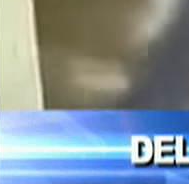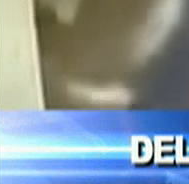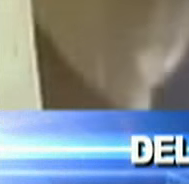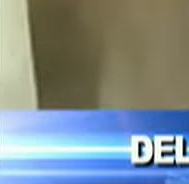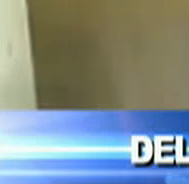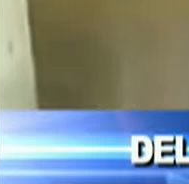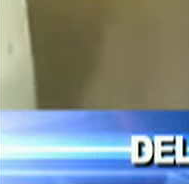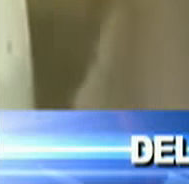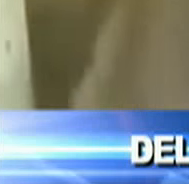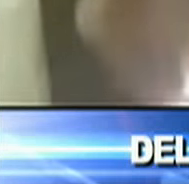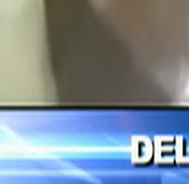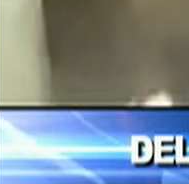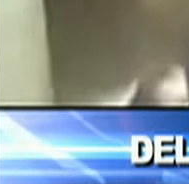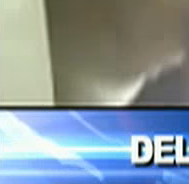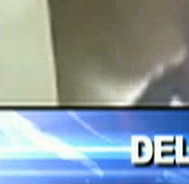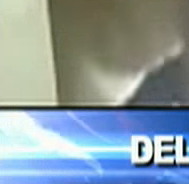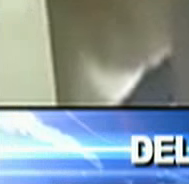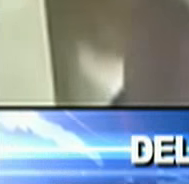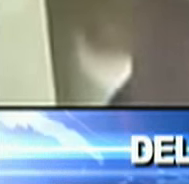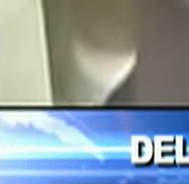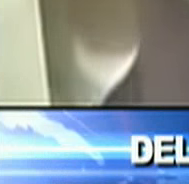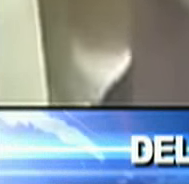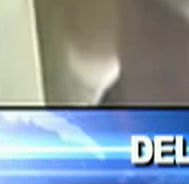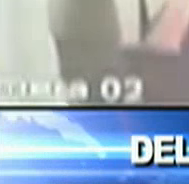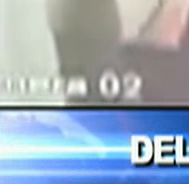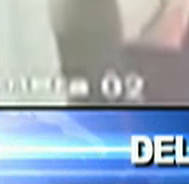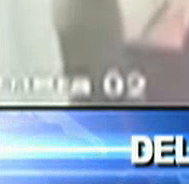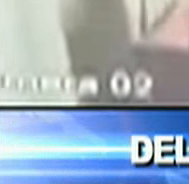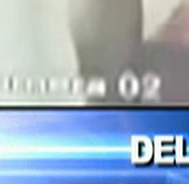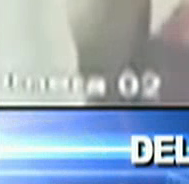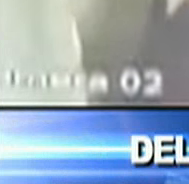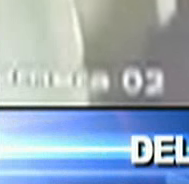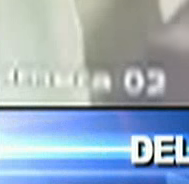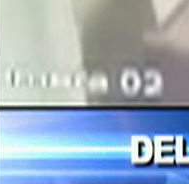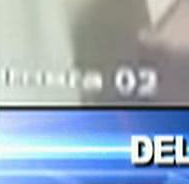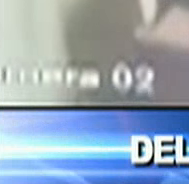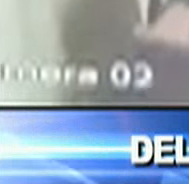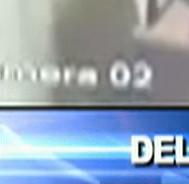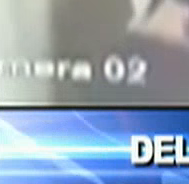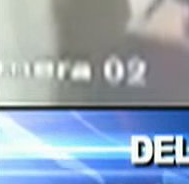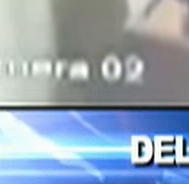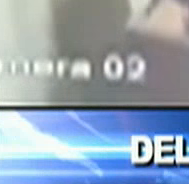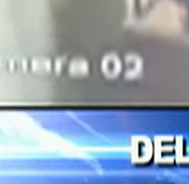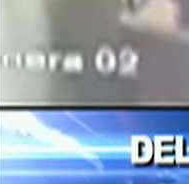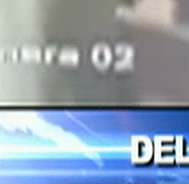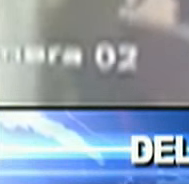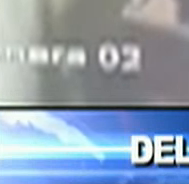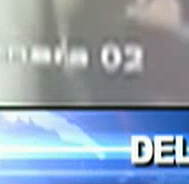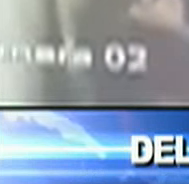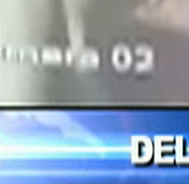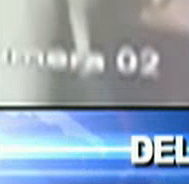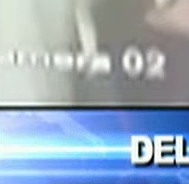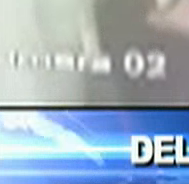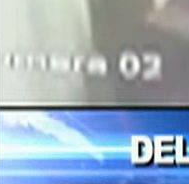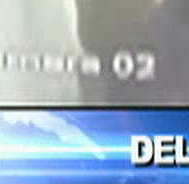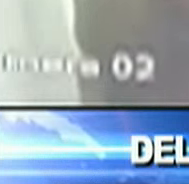ocurrió el hecho, que quedó grabado por una cámara de seguridad, y qué sucedió tras el operativo ejecutado por la policía.